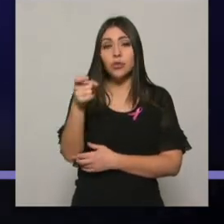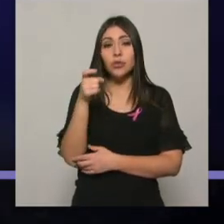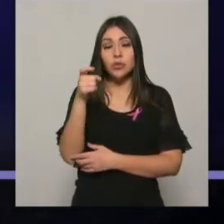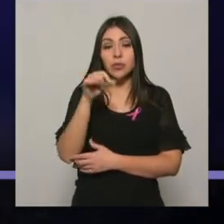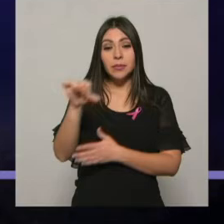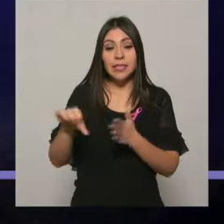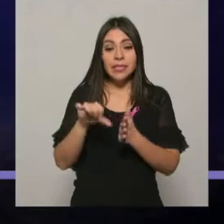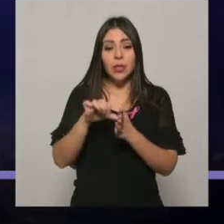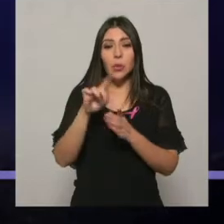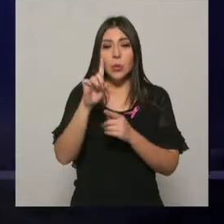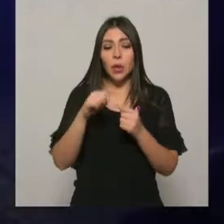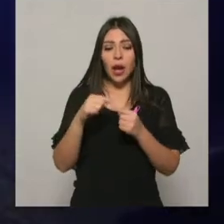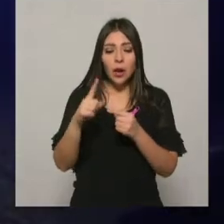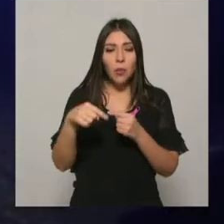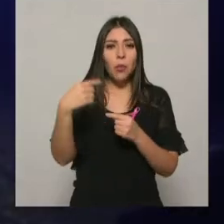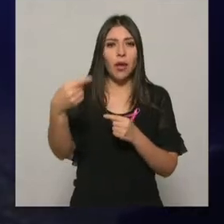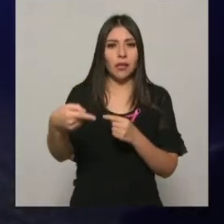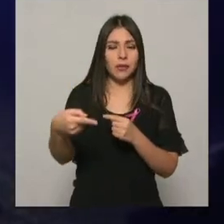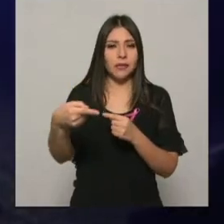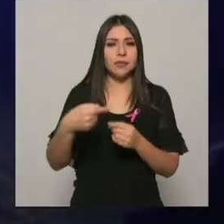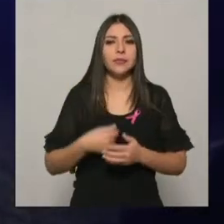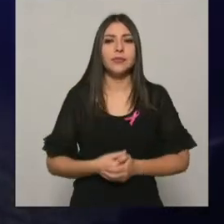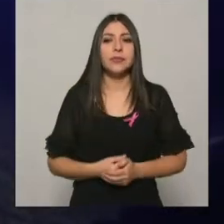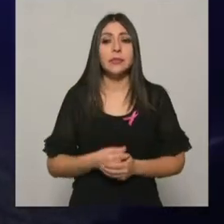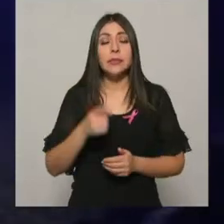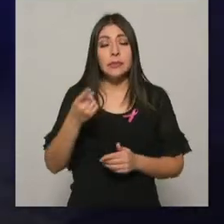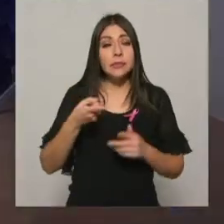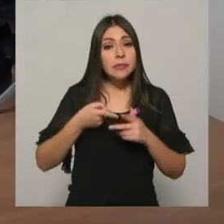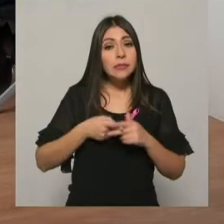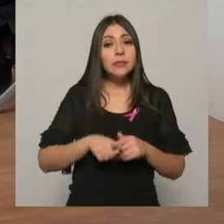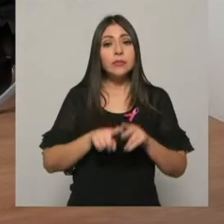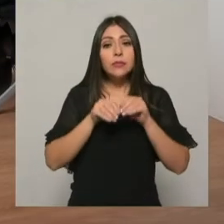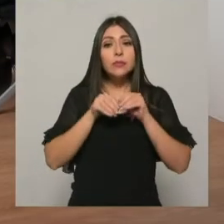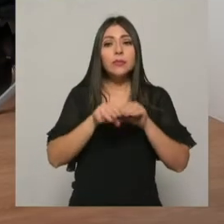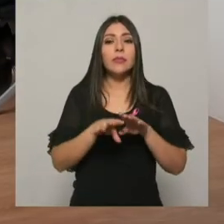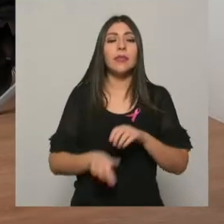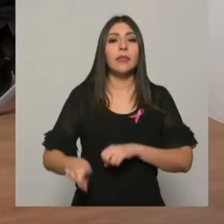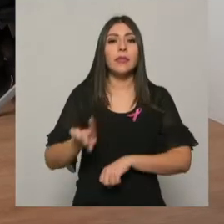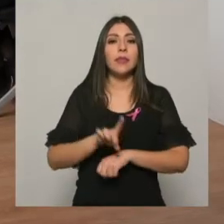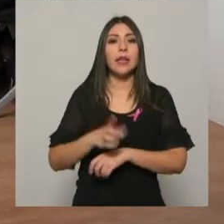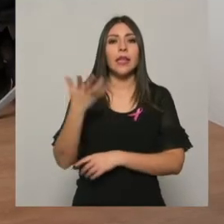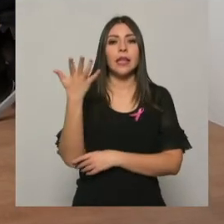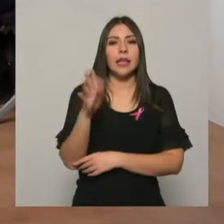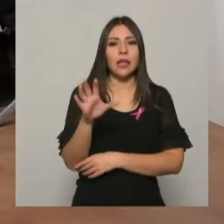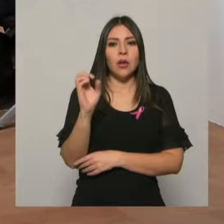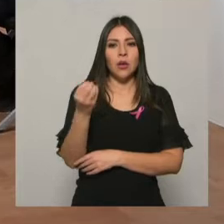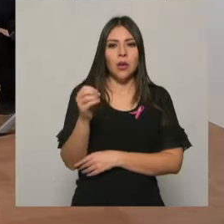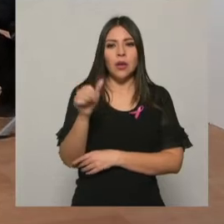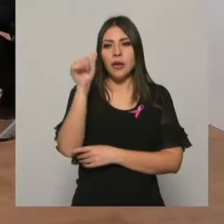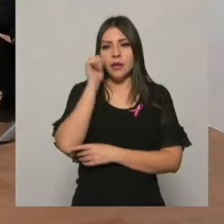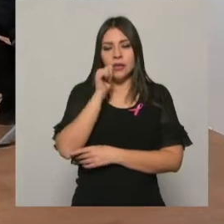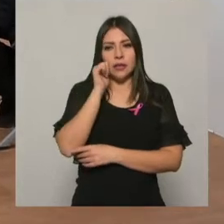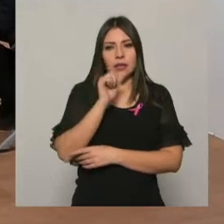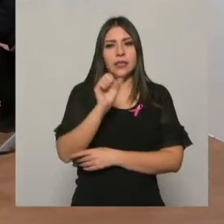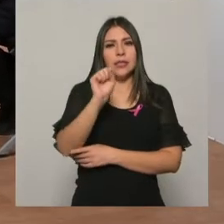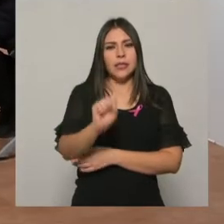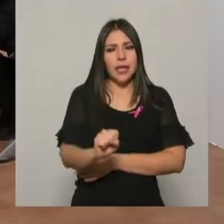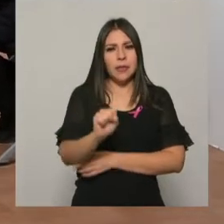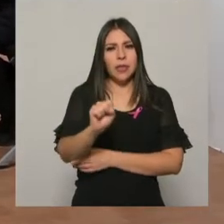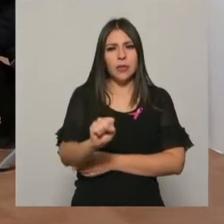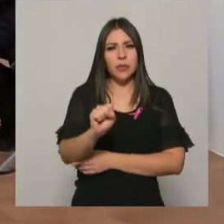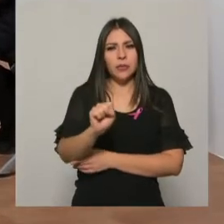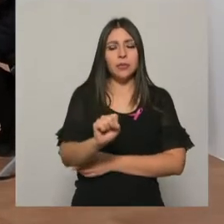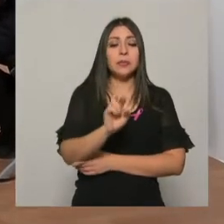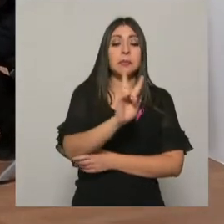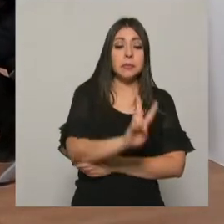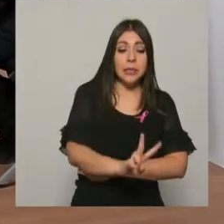¿Cuándo fue el estreno o es el estreno? Fue el estreno el 10 de octubre. Nos presentamos todos los fines de semana,